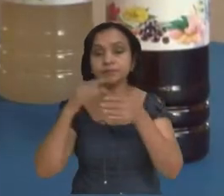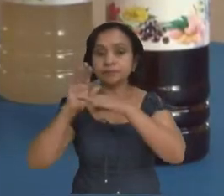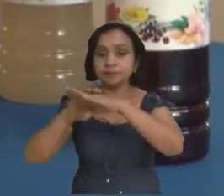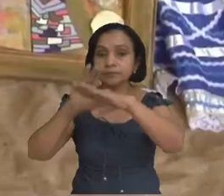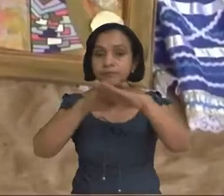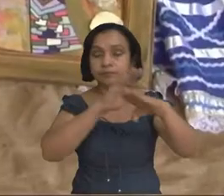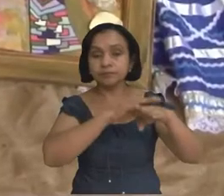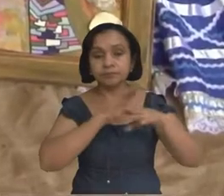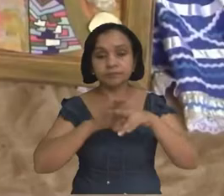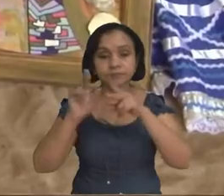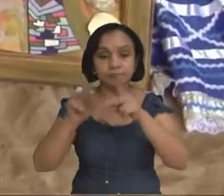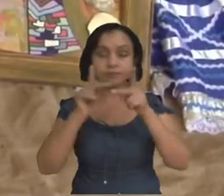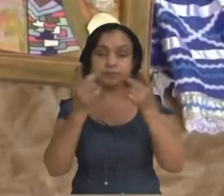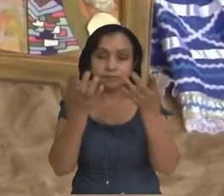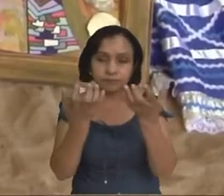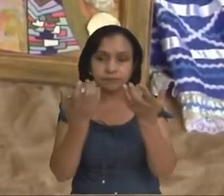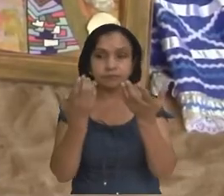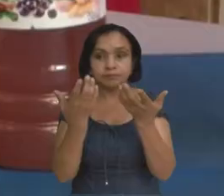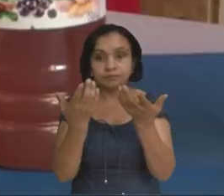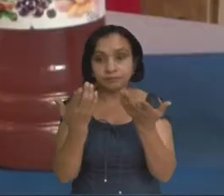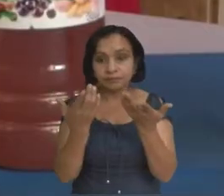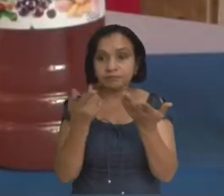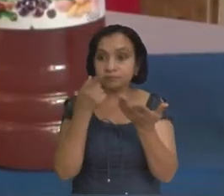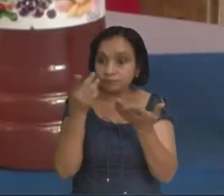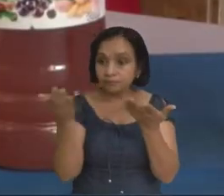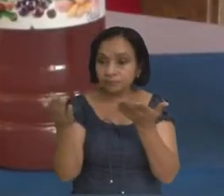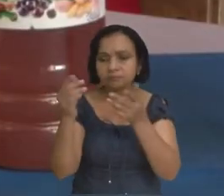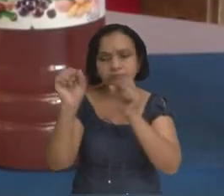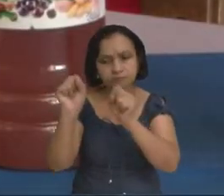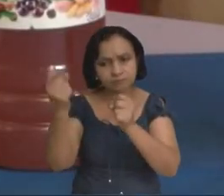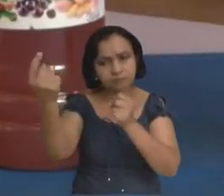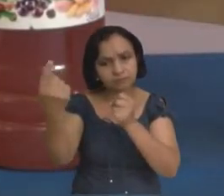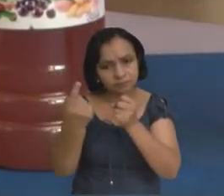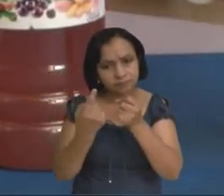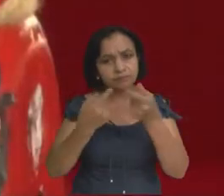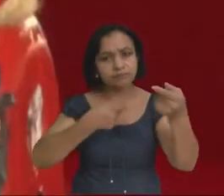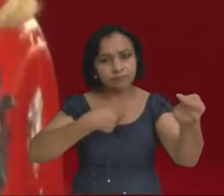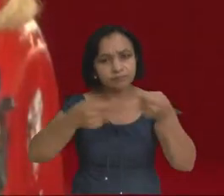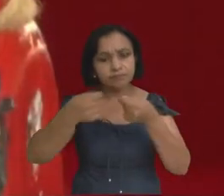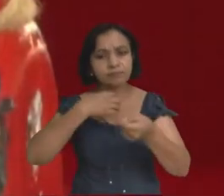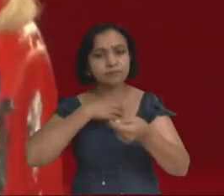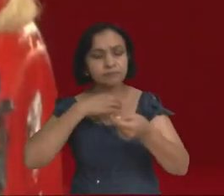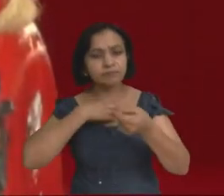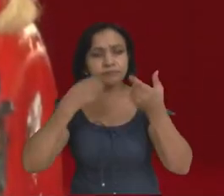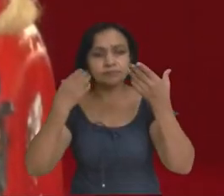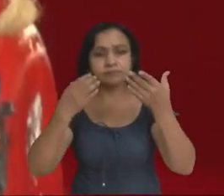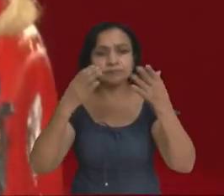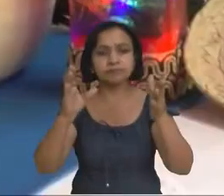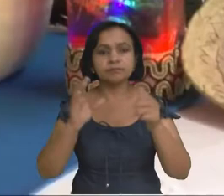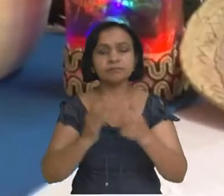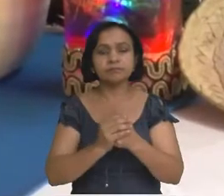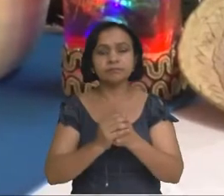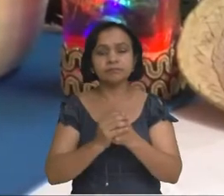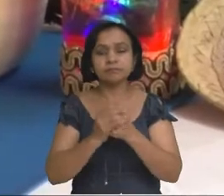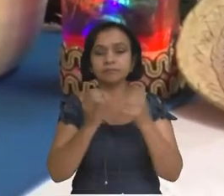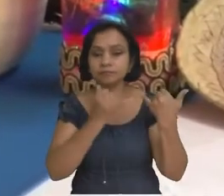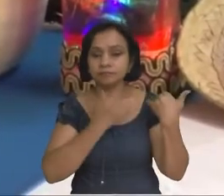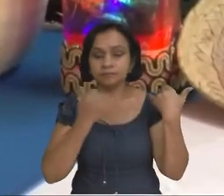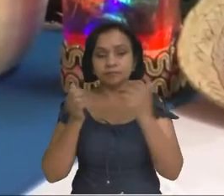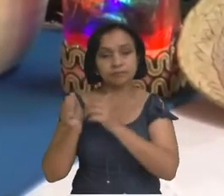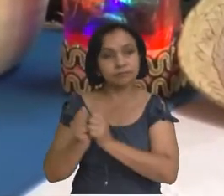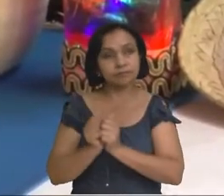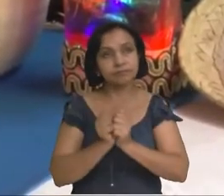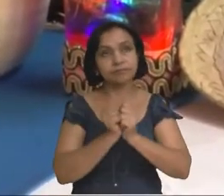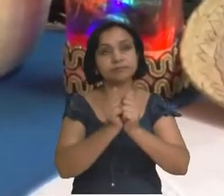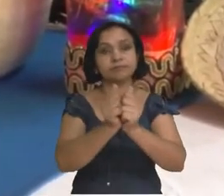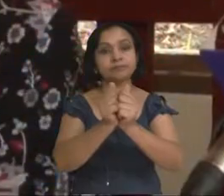todos aquellos emprendedores que aún no forman parte del gremio de pequeños y medianos negocios a los que la institución da acompañamiento